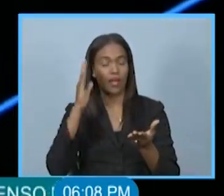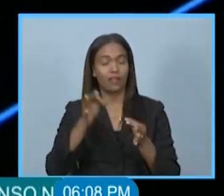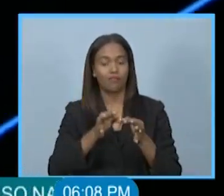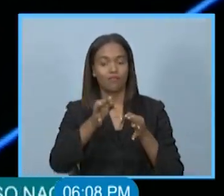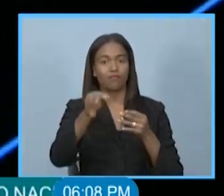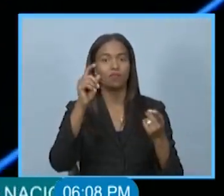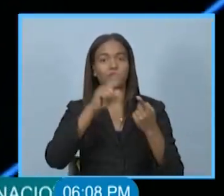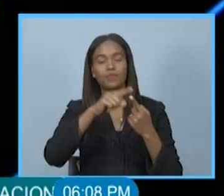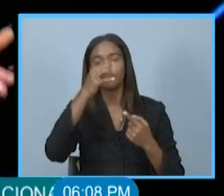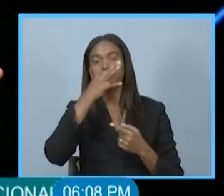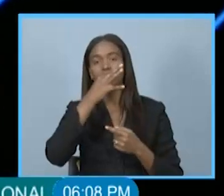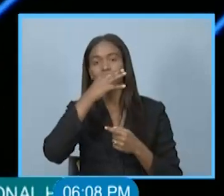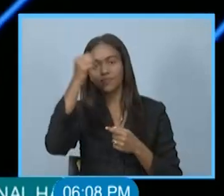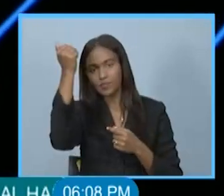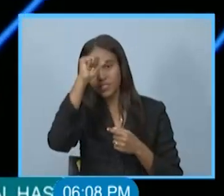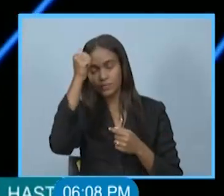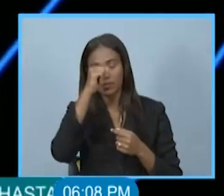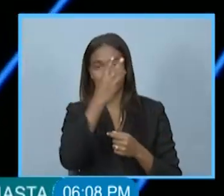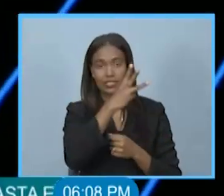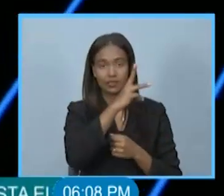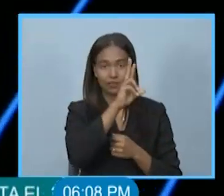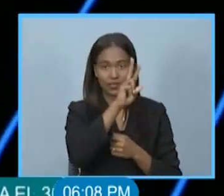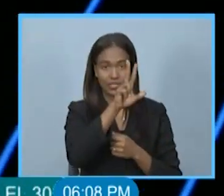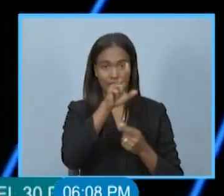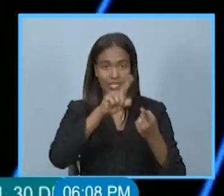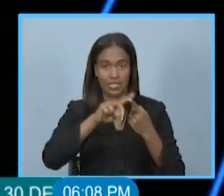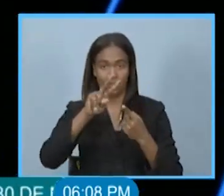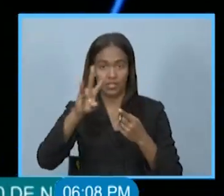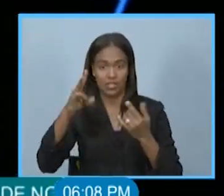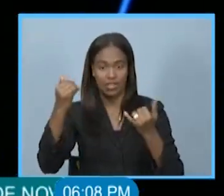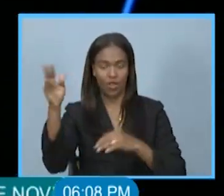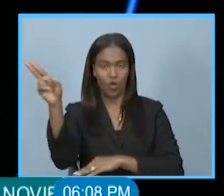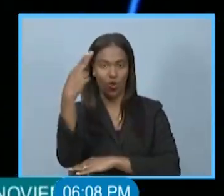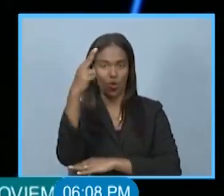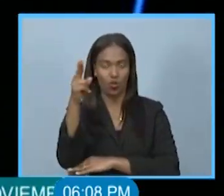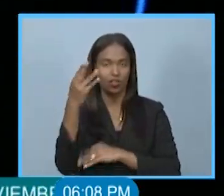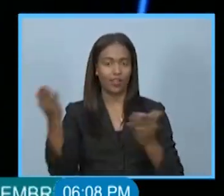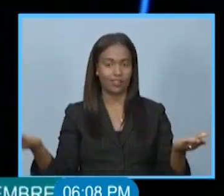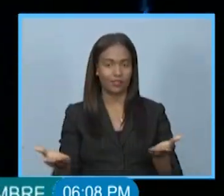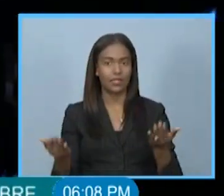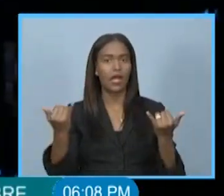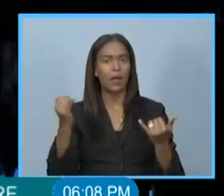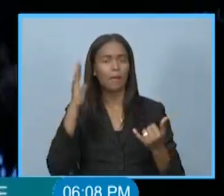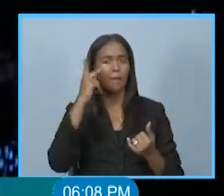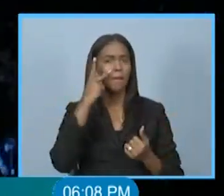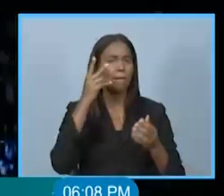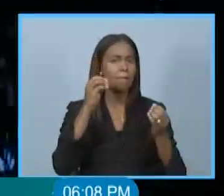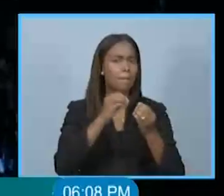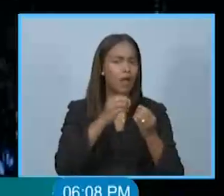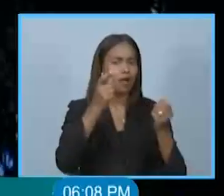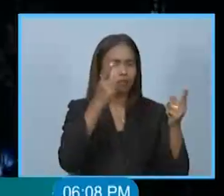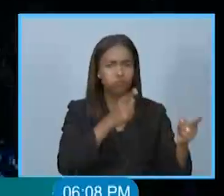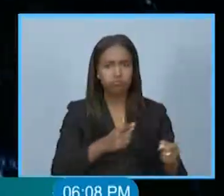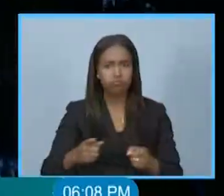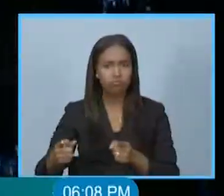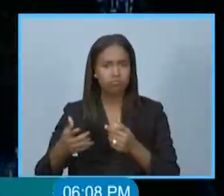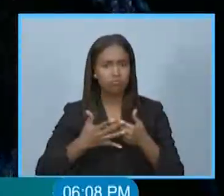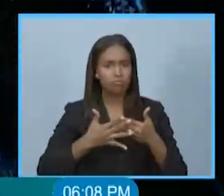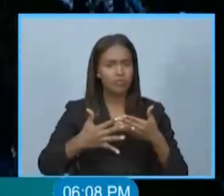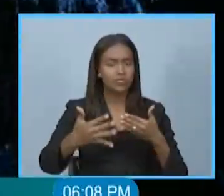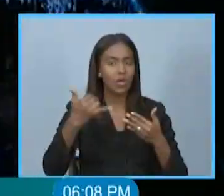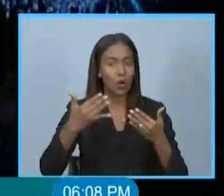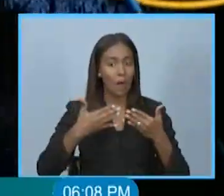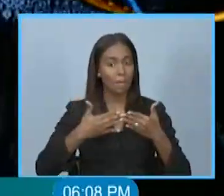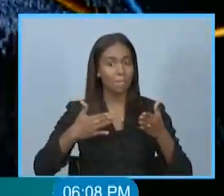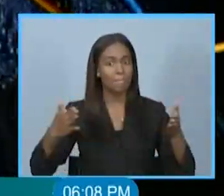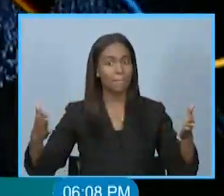prolongarán hasta el próximo domingo desde el 23 al 27 en este hotel jaragua vamos a ver un poco los detalles de lo que ha sido está